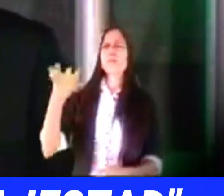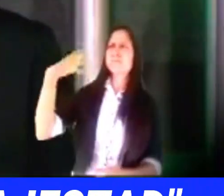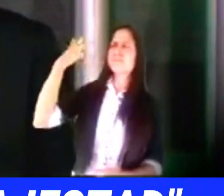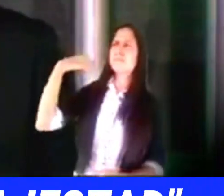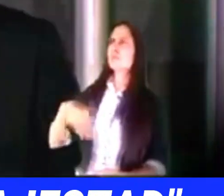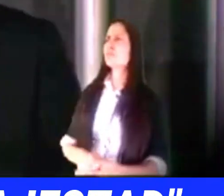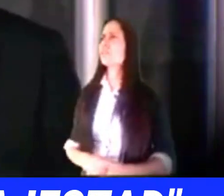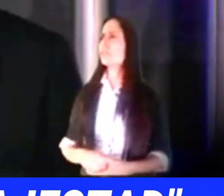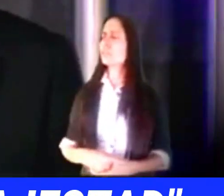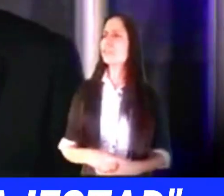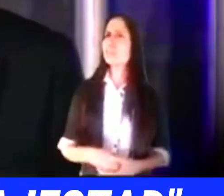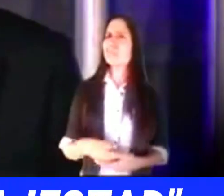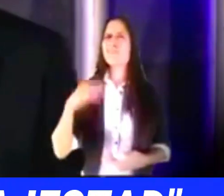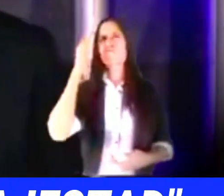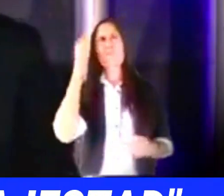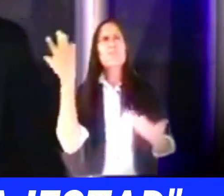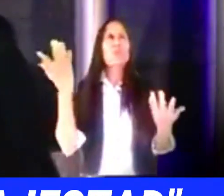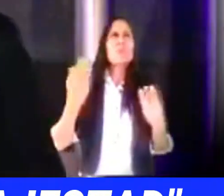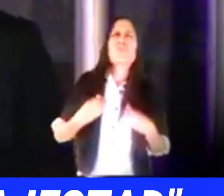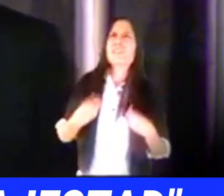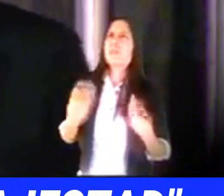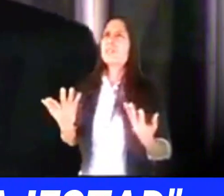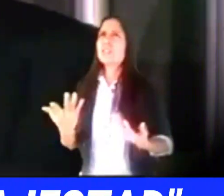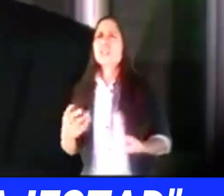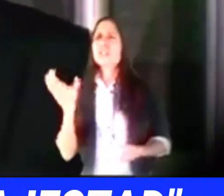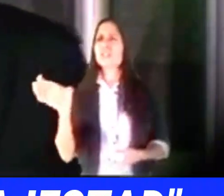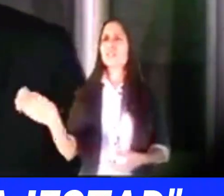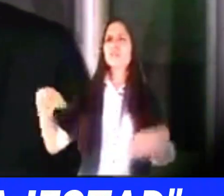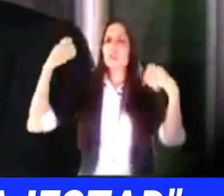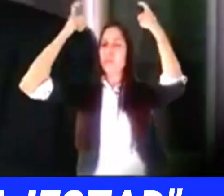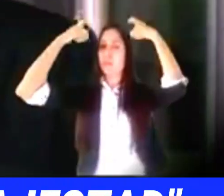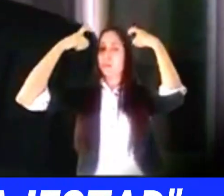porque no es fácil hacer parte de ese núcleo,